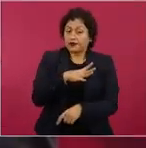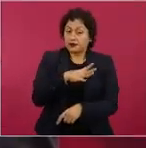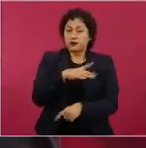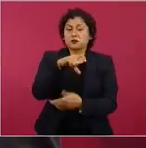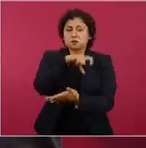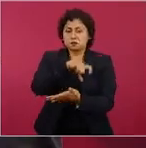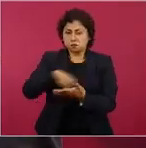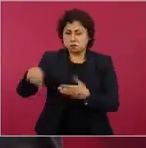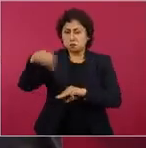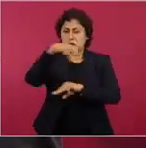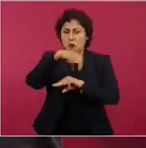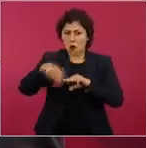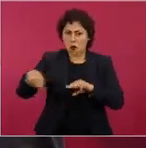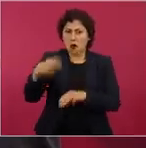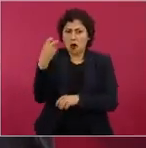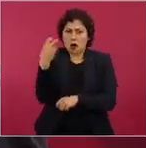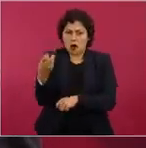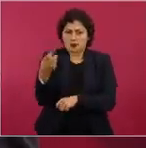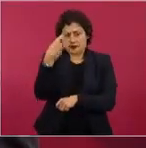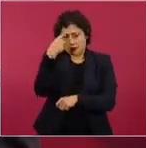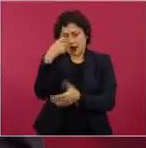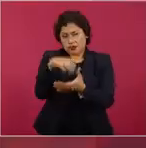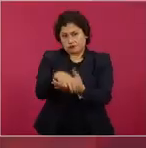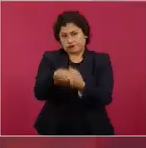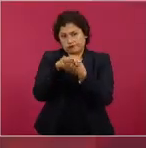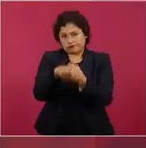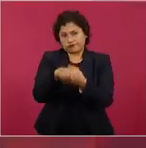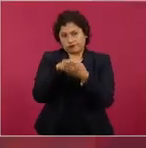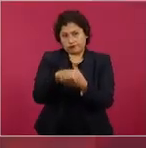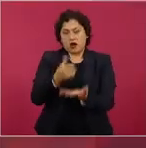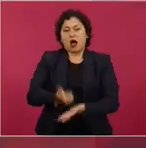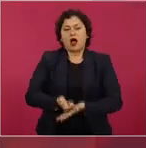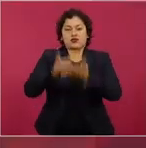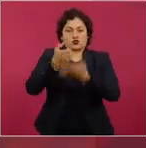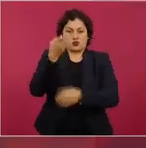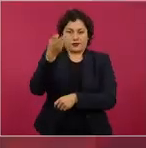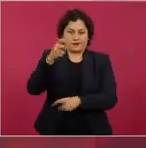comprar su cachito. ¿Cuánto es?